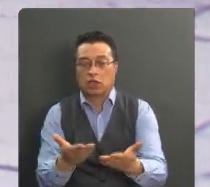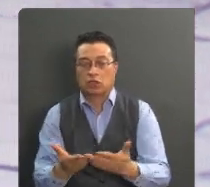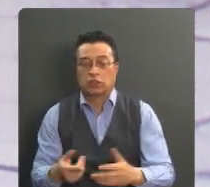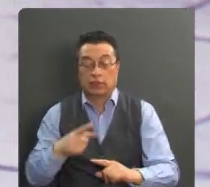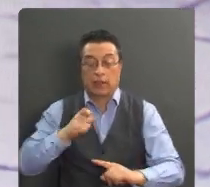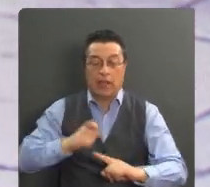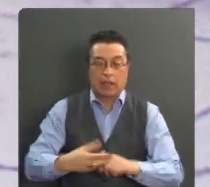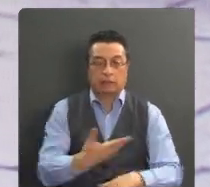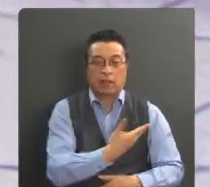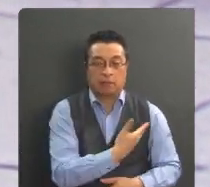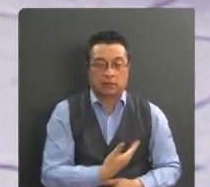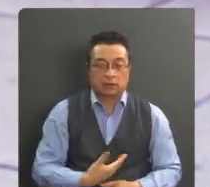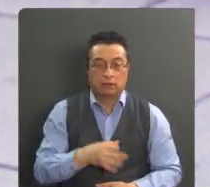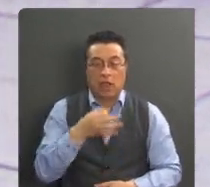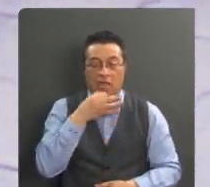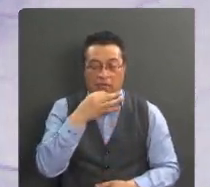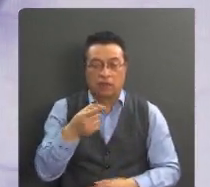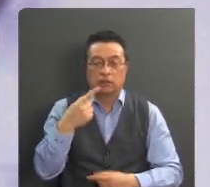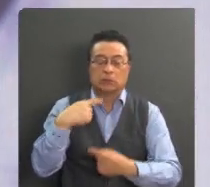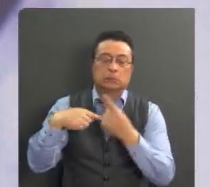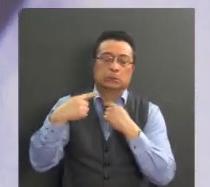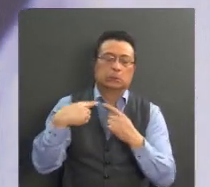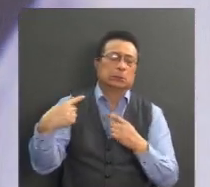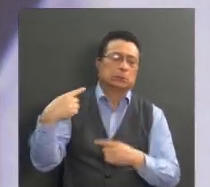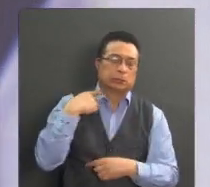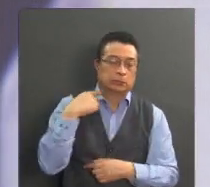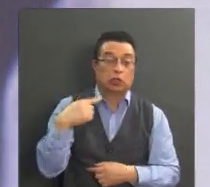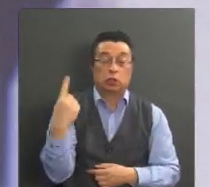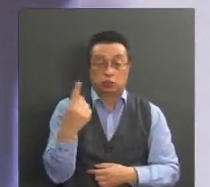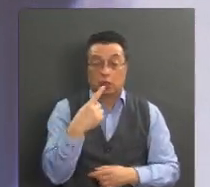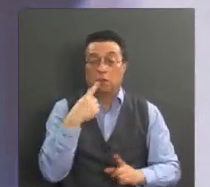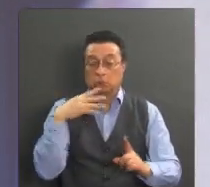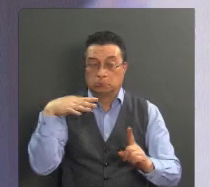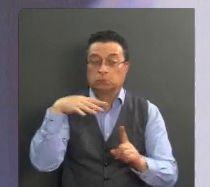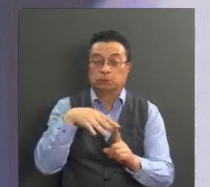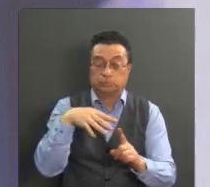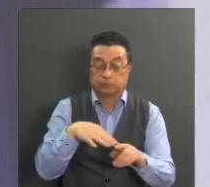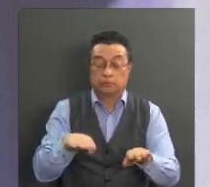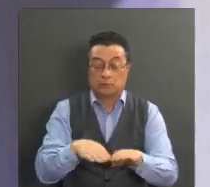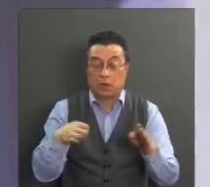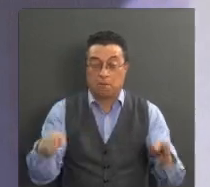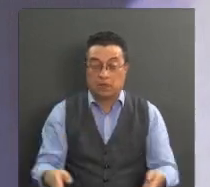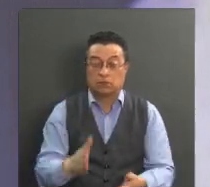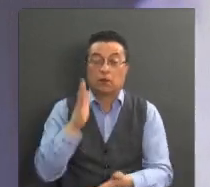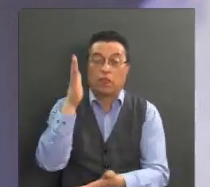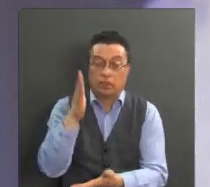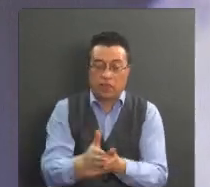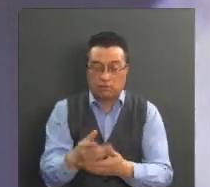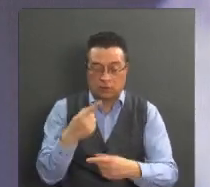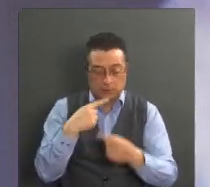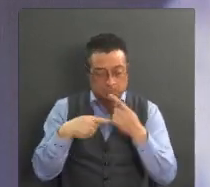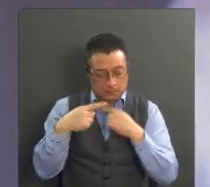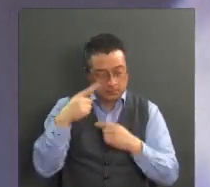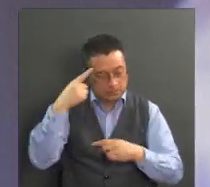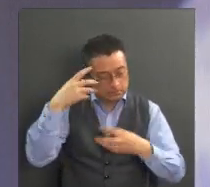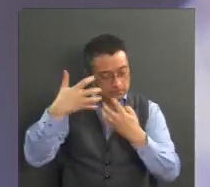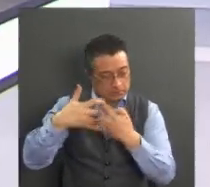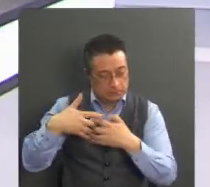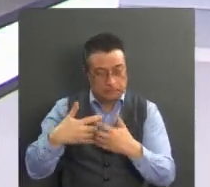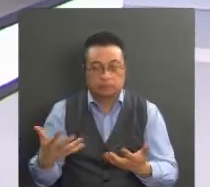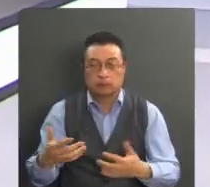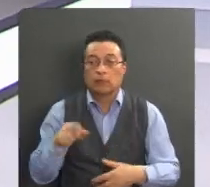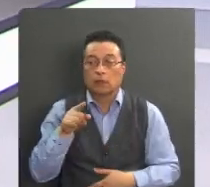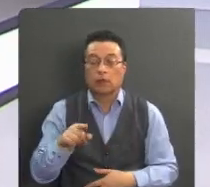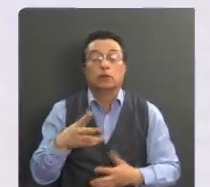expresidentes, se habla de autogol, todos tienen una mirada un poco crítica y dicen que la mesa debería hacer un mea culpa sobre esto. Y desde el punto de vista del